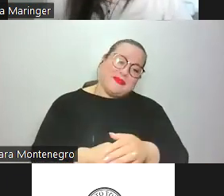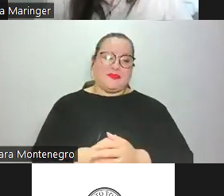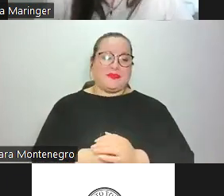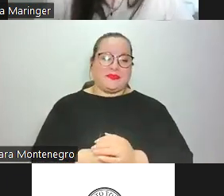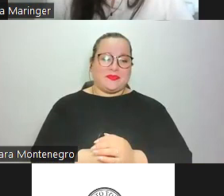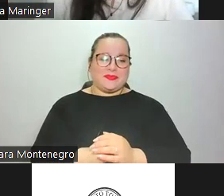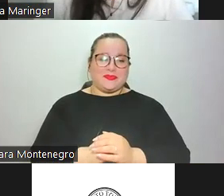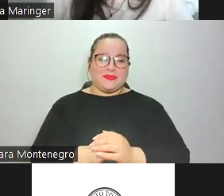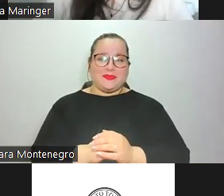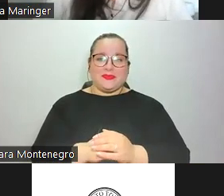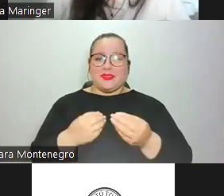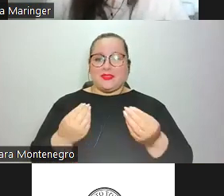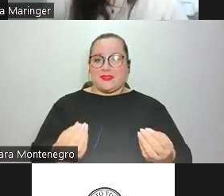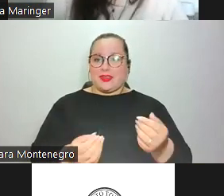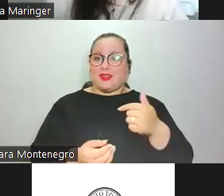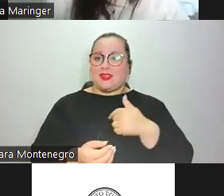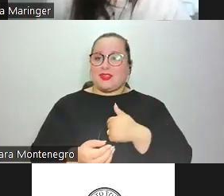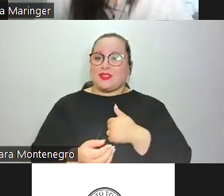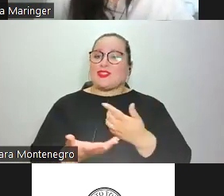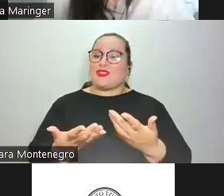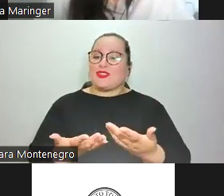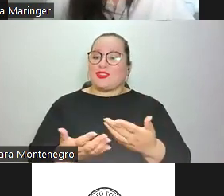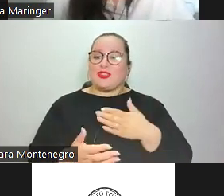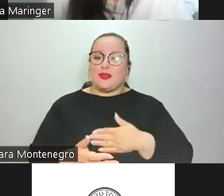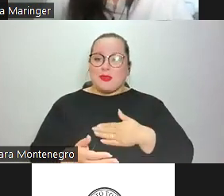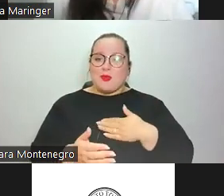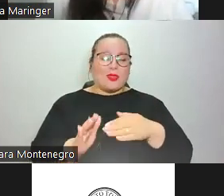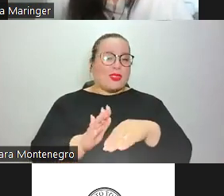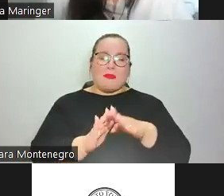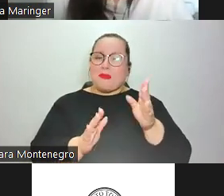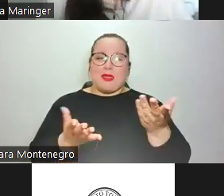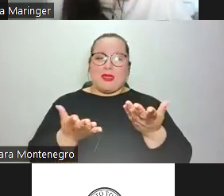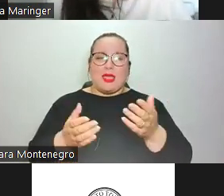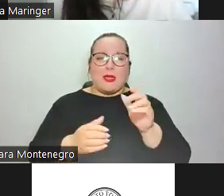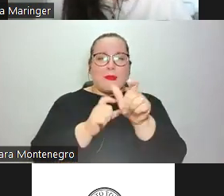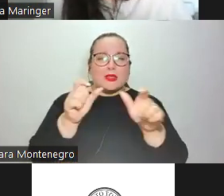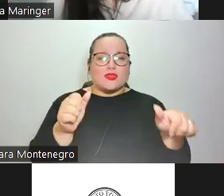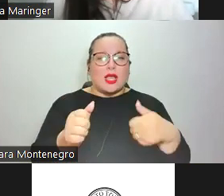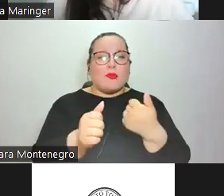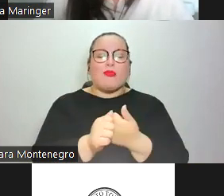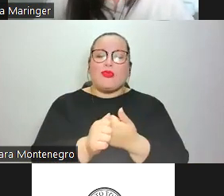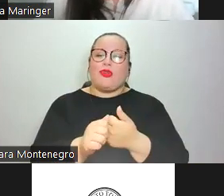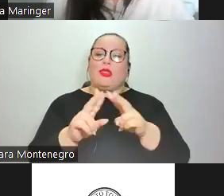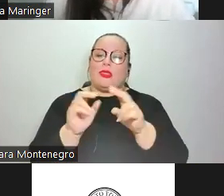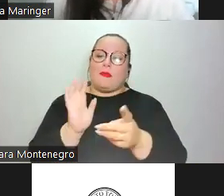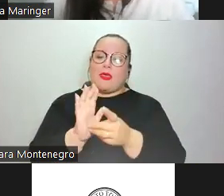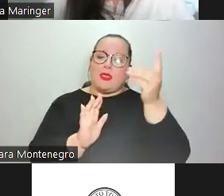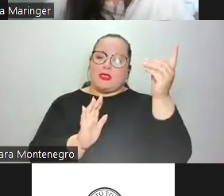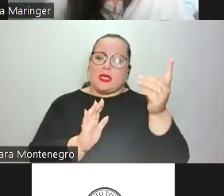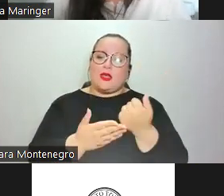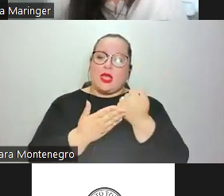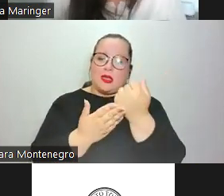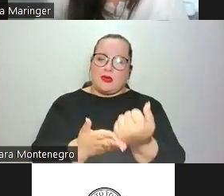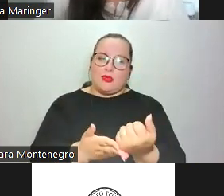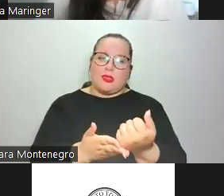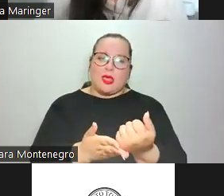Ya, bueno, a mí realmente siempre lo que más me ha gustado es apoyar a las personas en su desarrollo, en ayudarlos